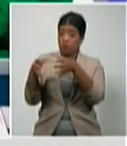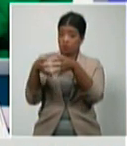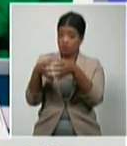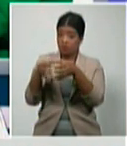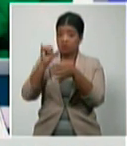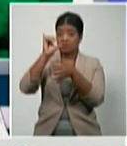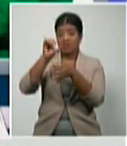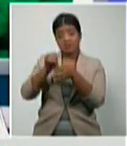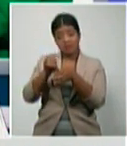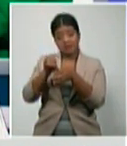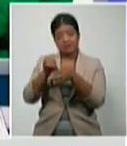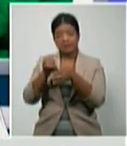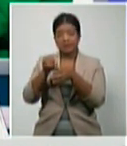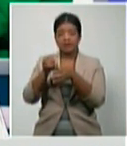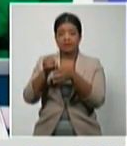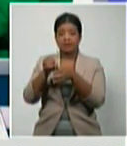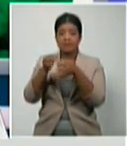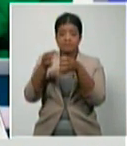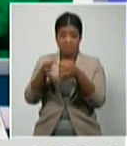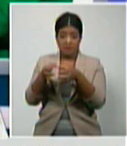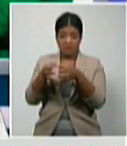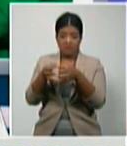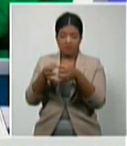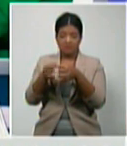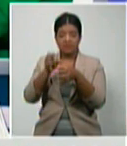grupo de 60 y más.